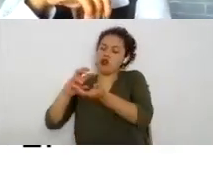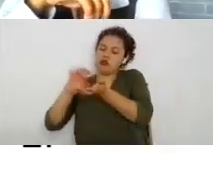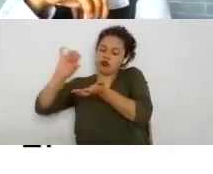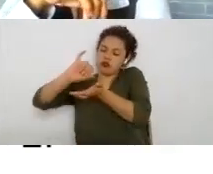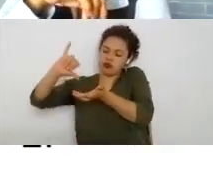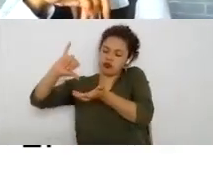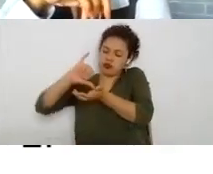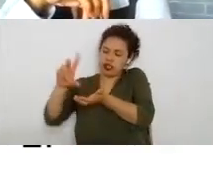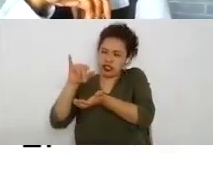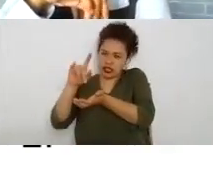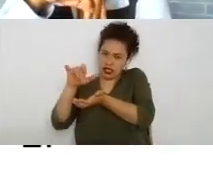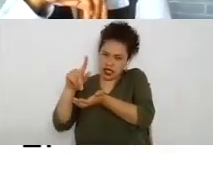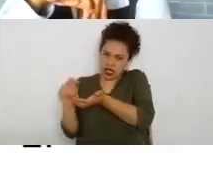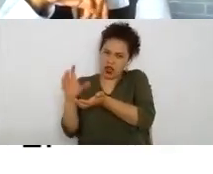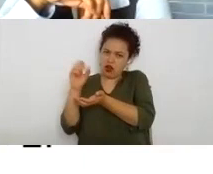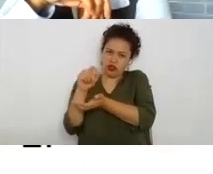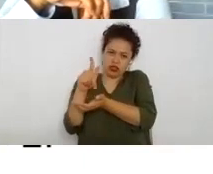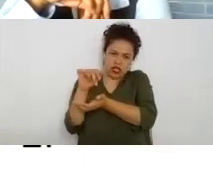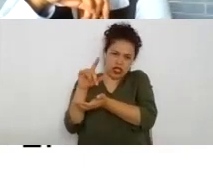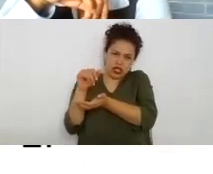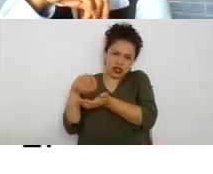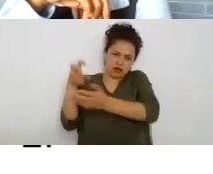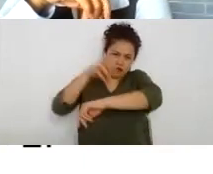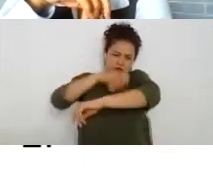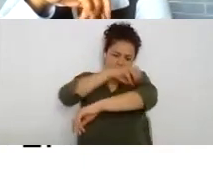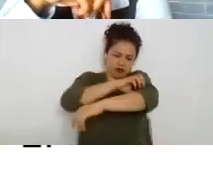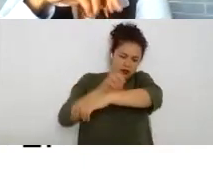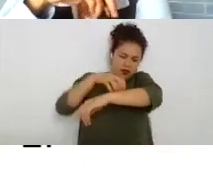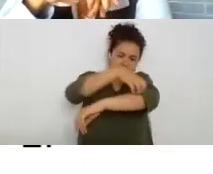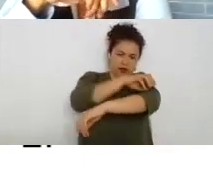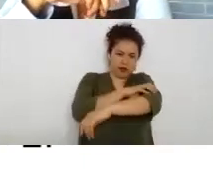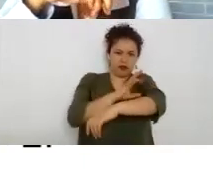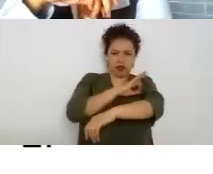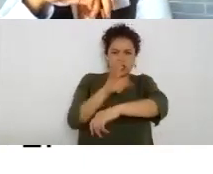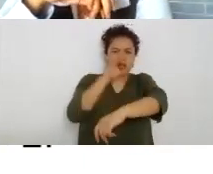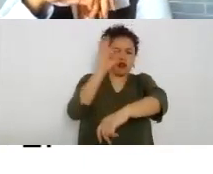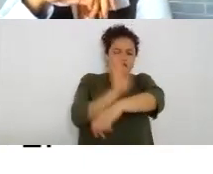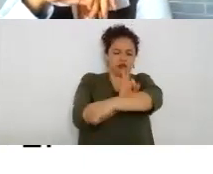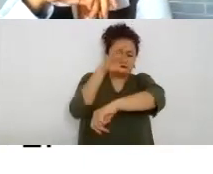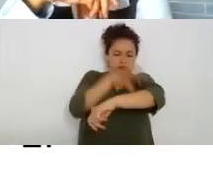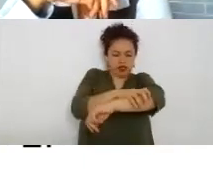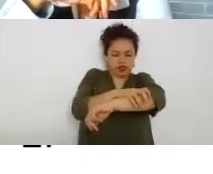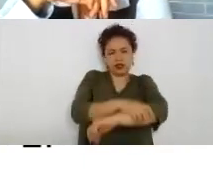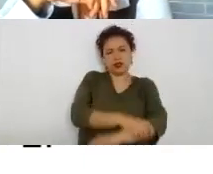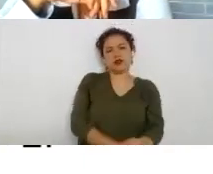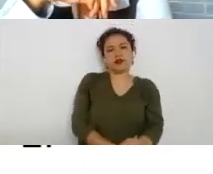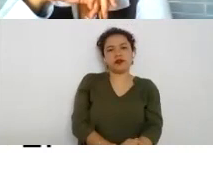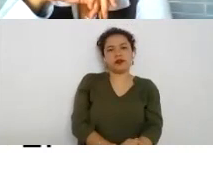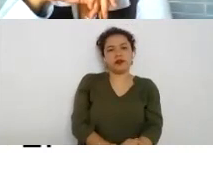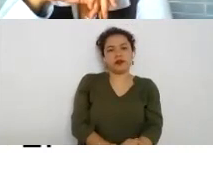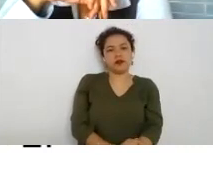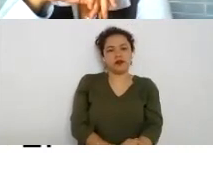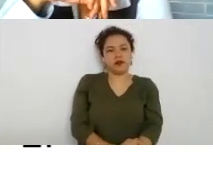agua destilada o solución salina, y protegerlo. Esto me va a ayudar a protegerlo y